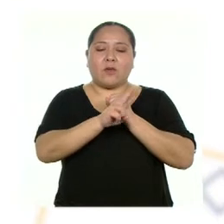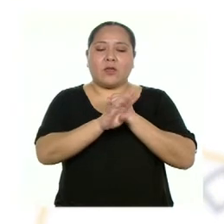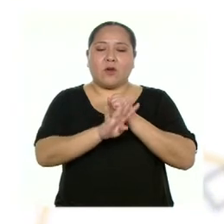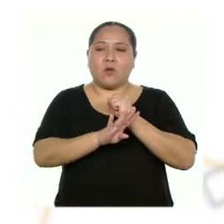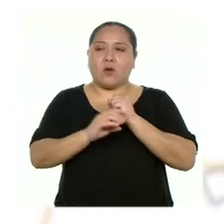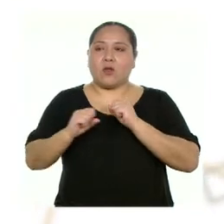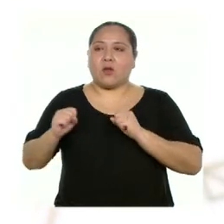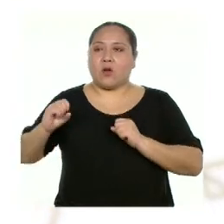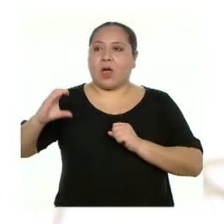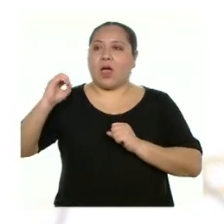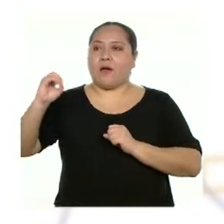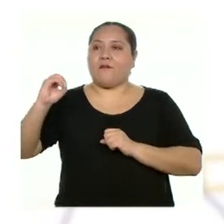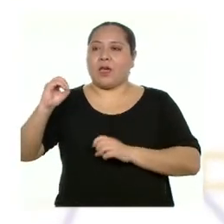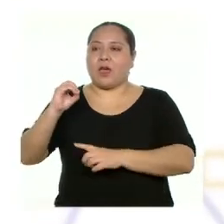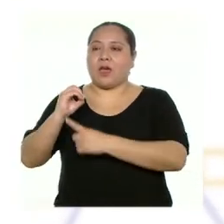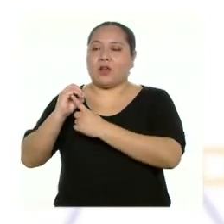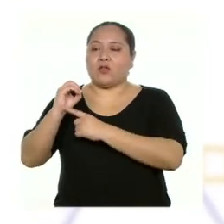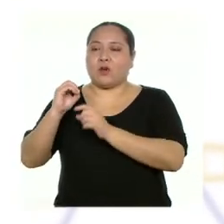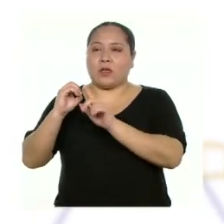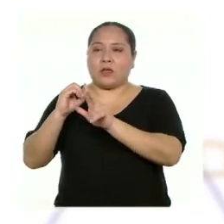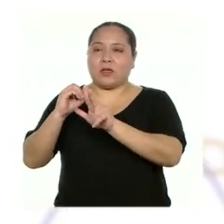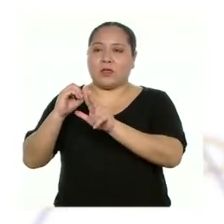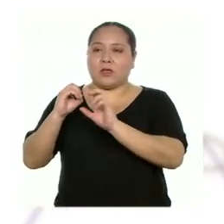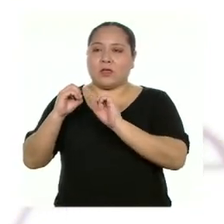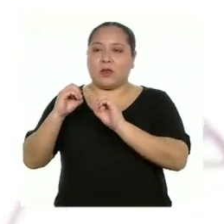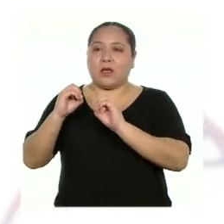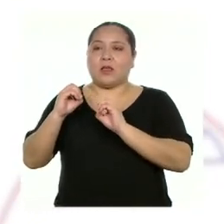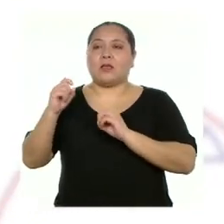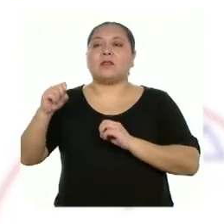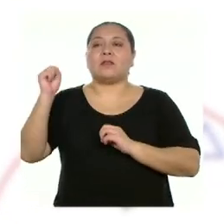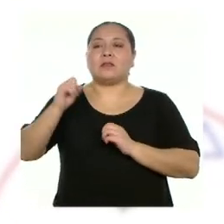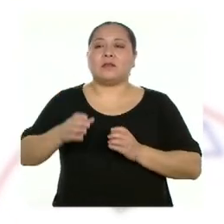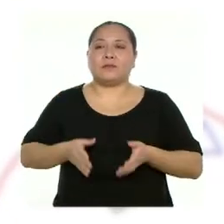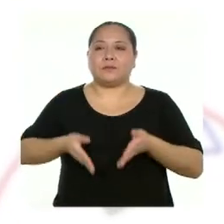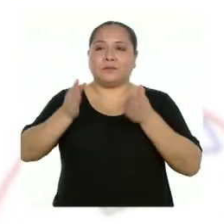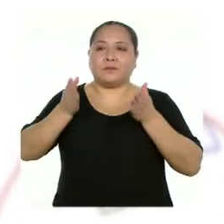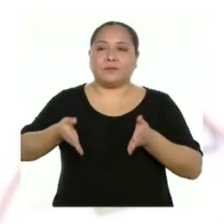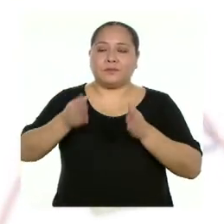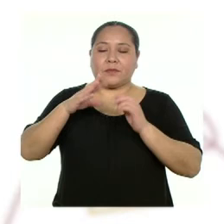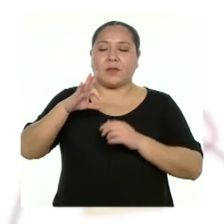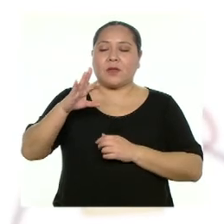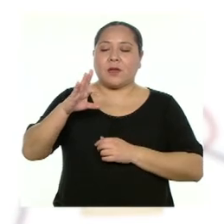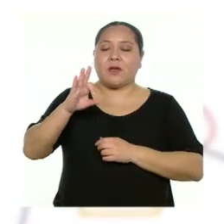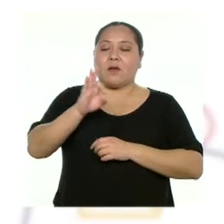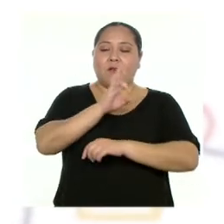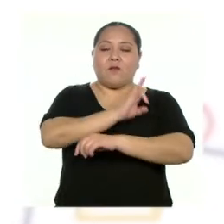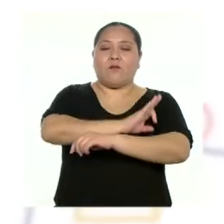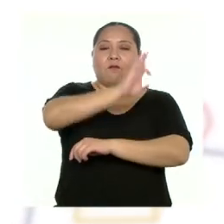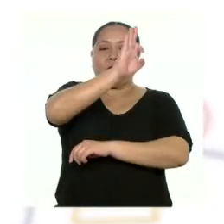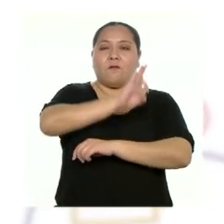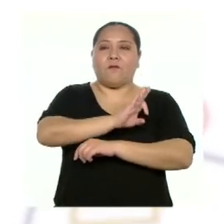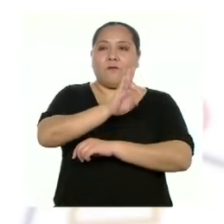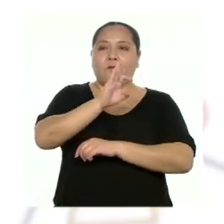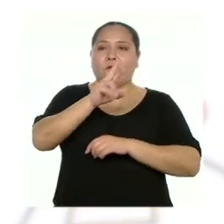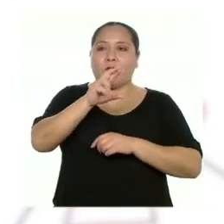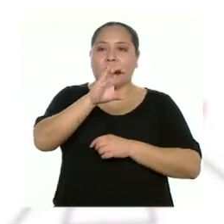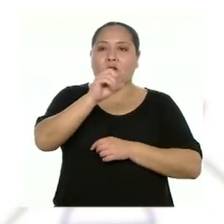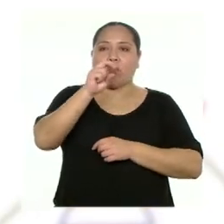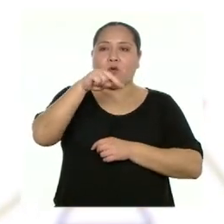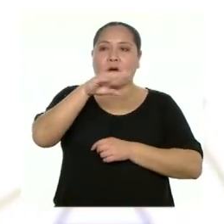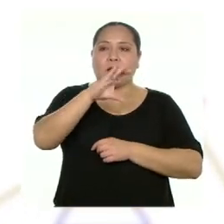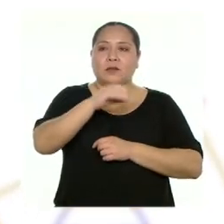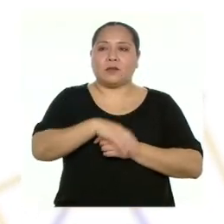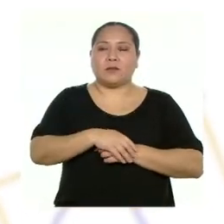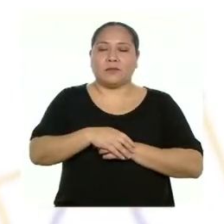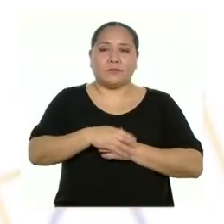30. Y en el eje vertical se consideran las frecuencias. Después se establece la proporción, comparando la